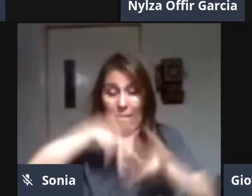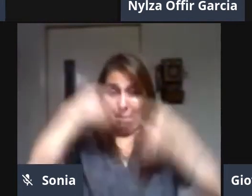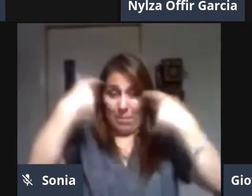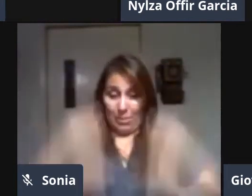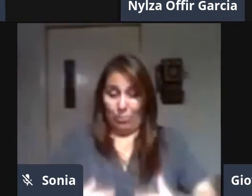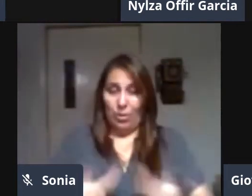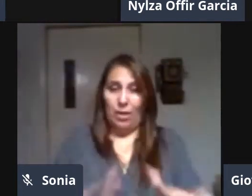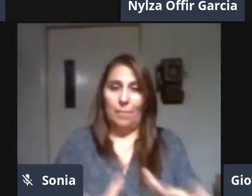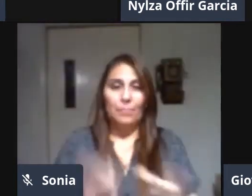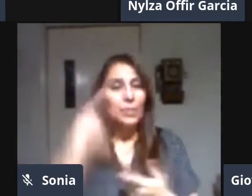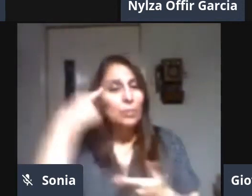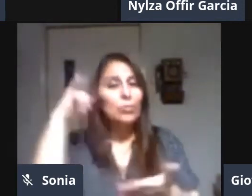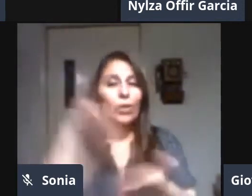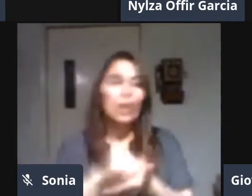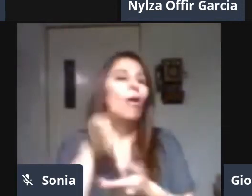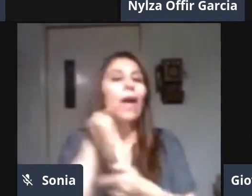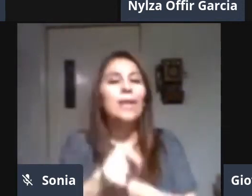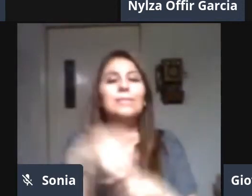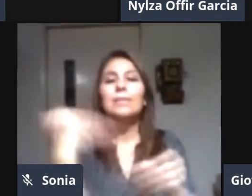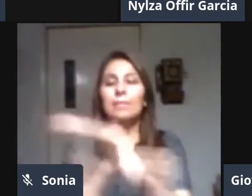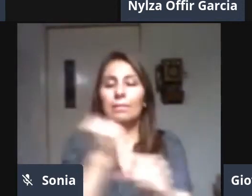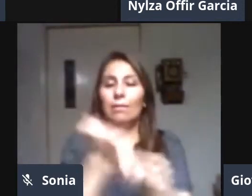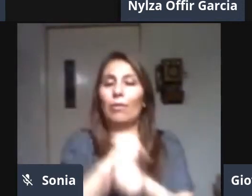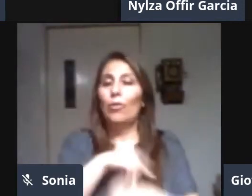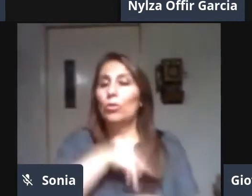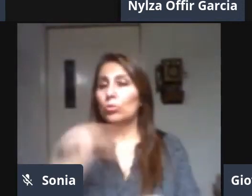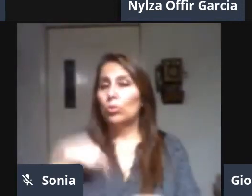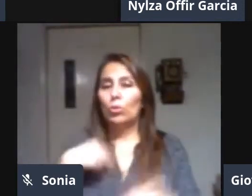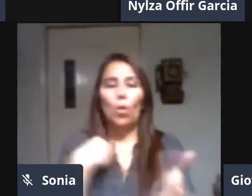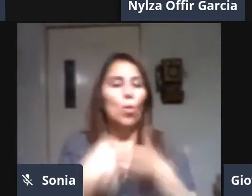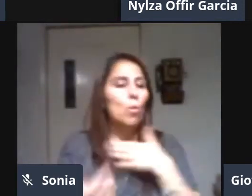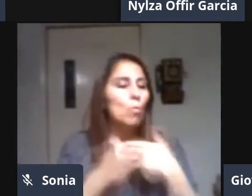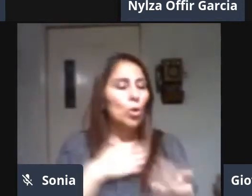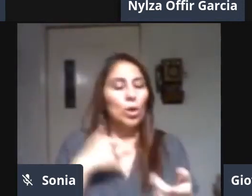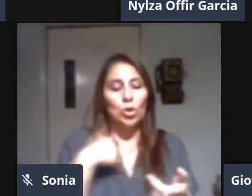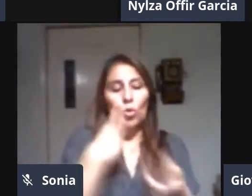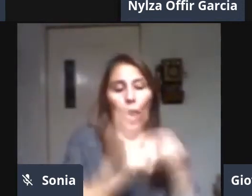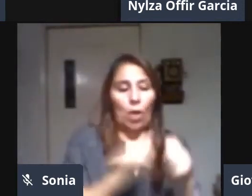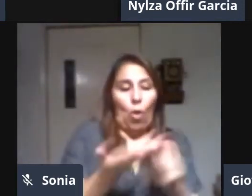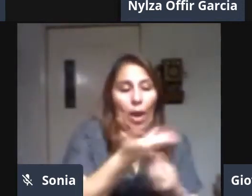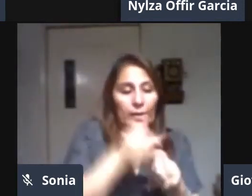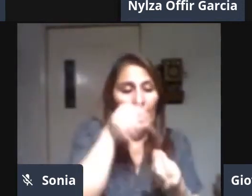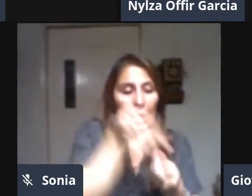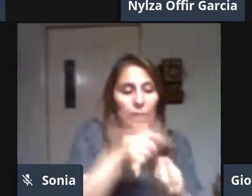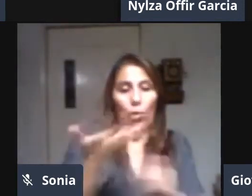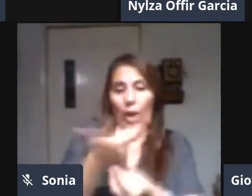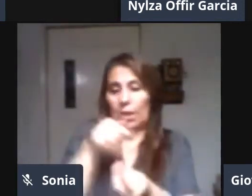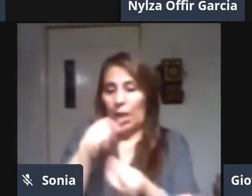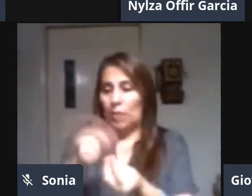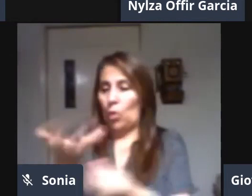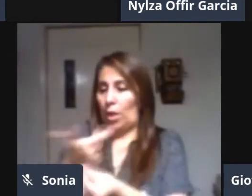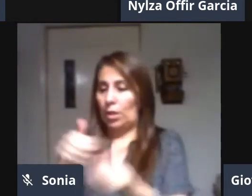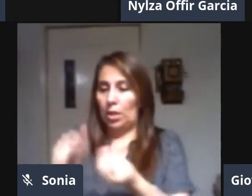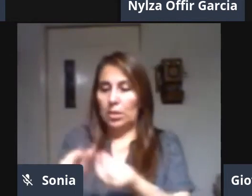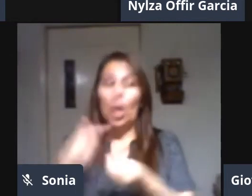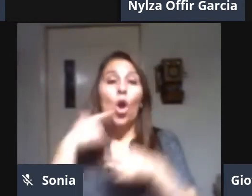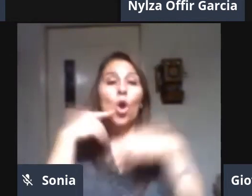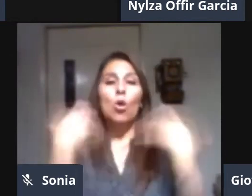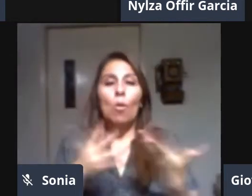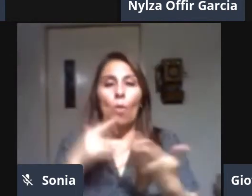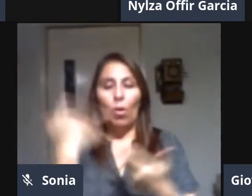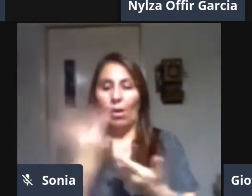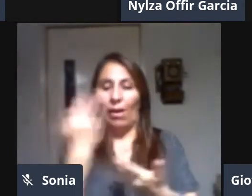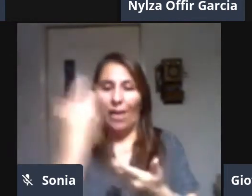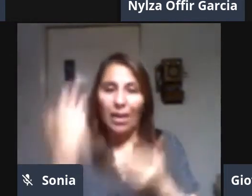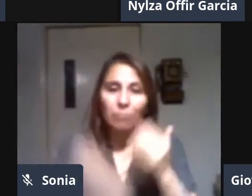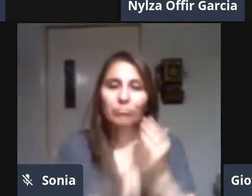nuestro ejercicio desde cualquier lado del arte donde nos paremos como nos reinventamos y como también asumimos esa